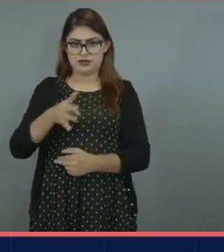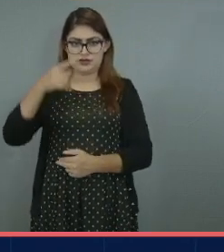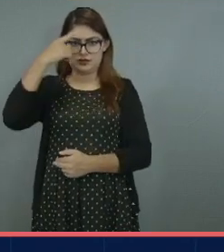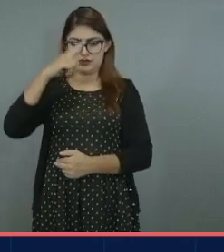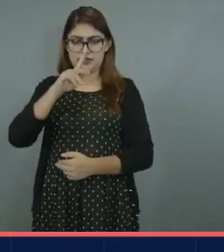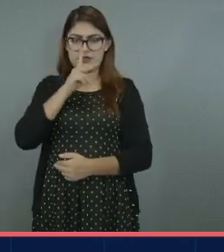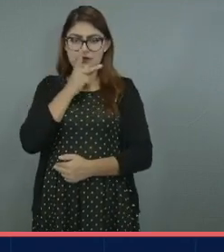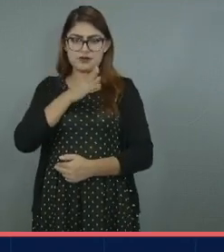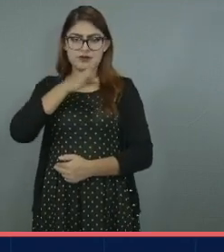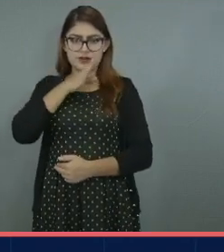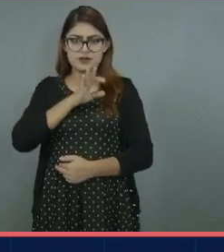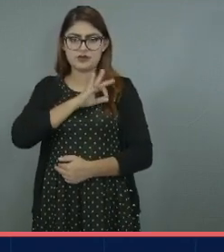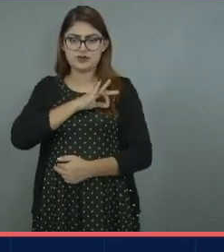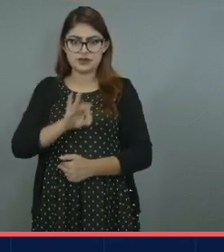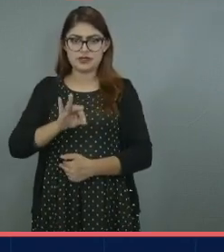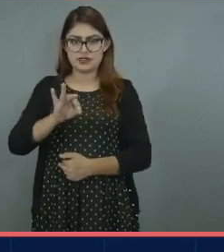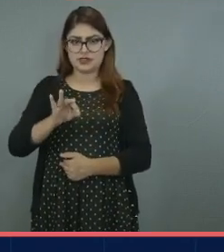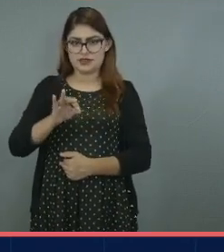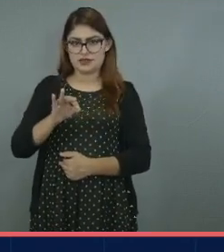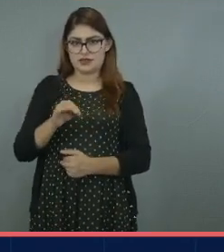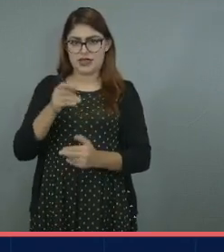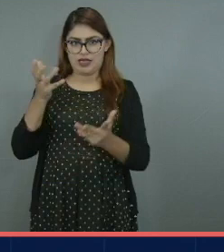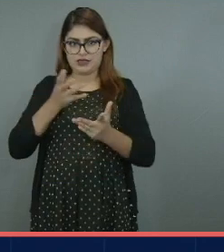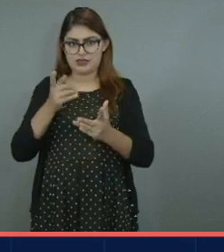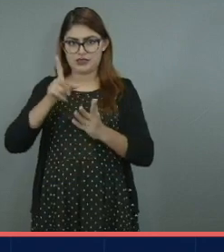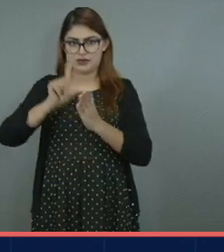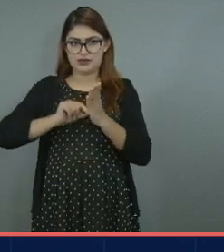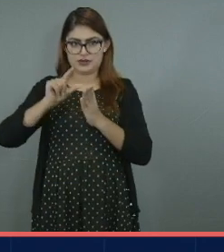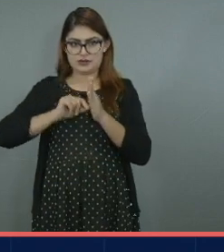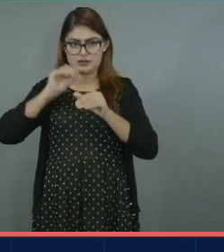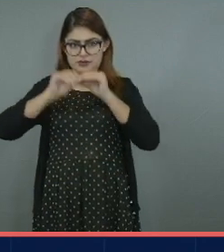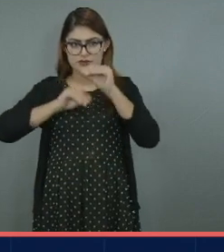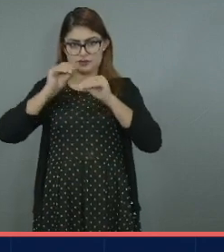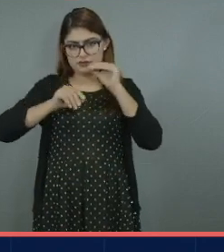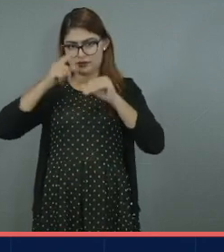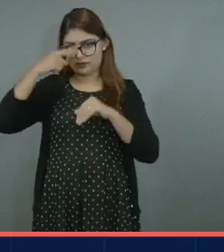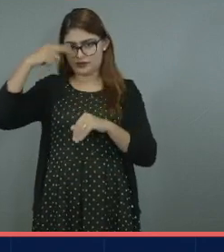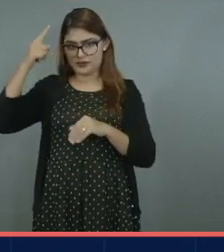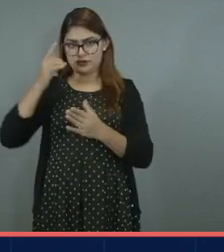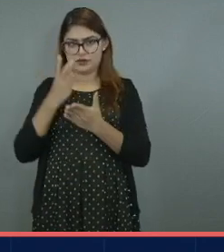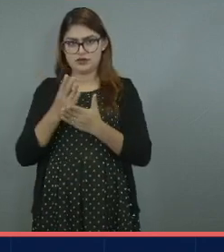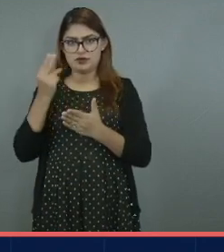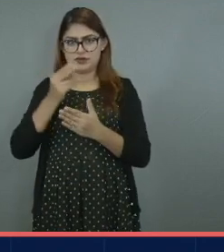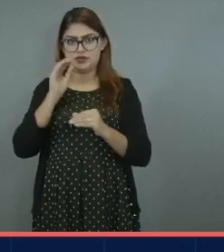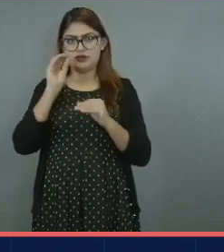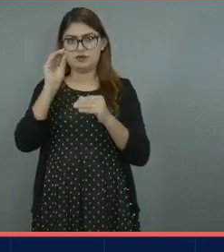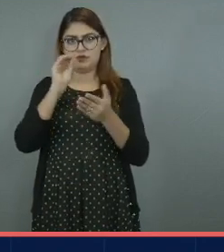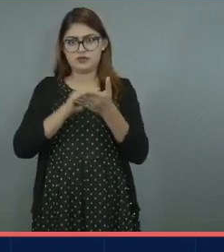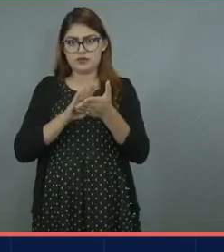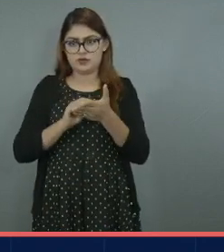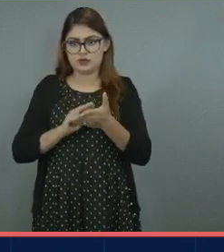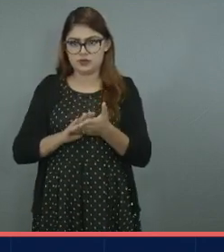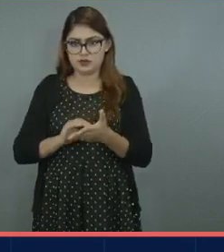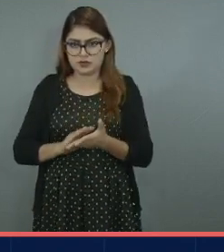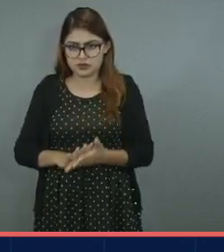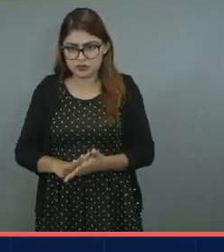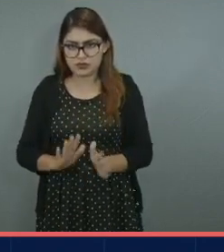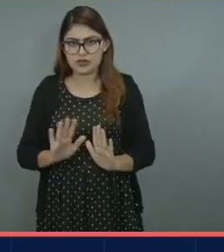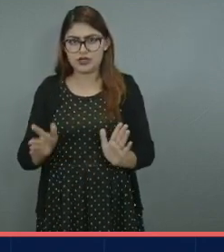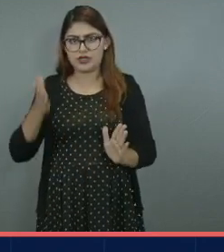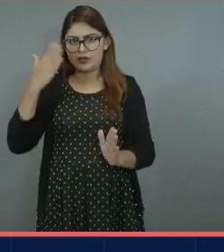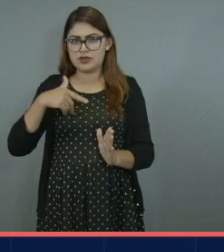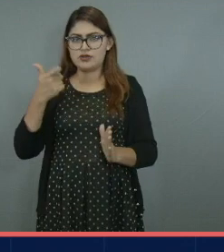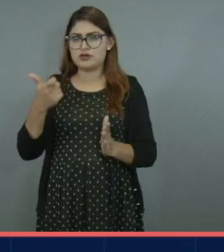y mamá aprendan a hacer presupuestos de manera muy fácil. Solamente van a tener que llenar cantidades y van a saber cuánto ganan,